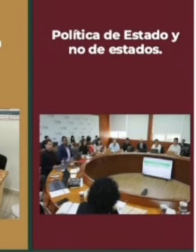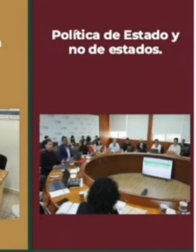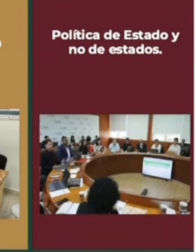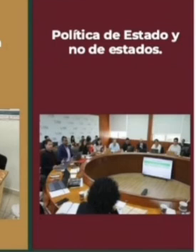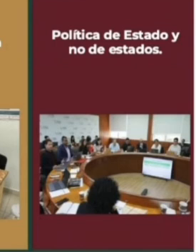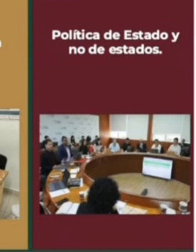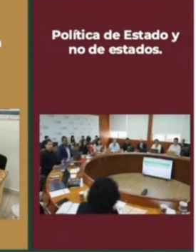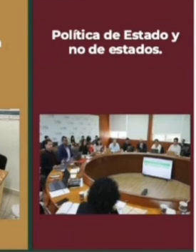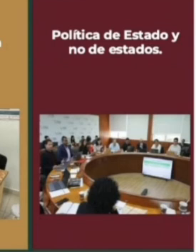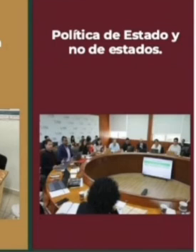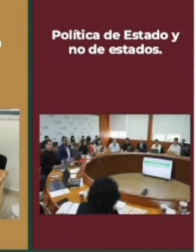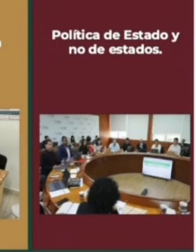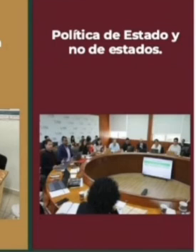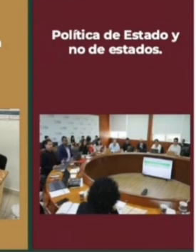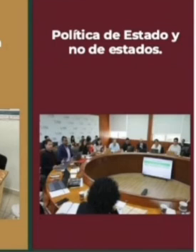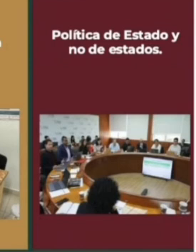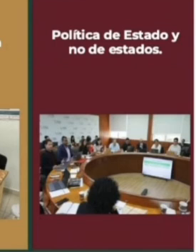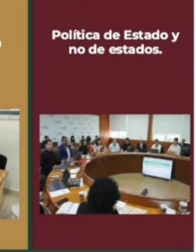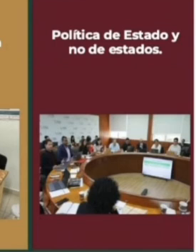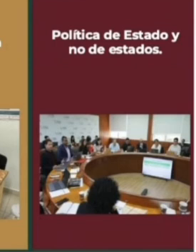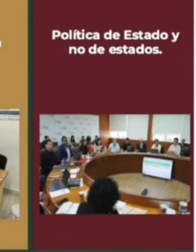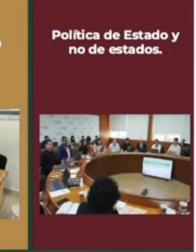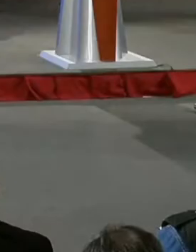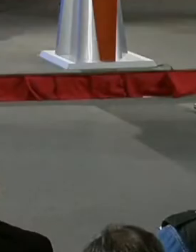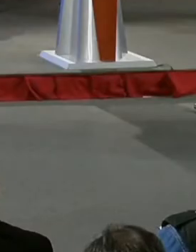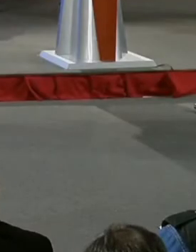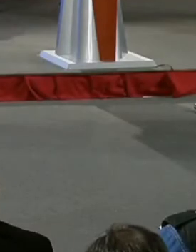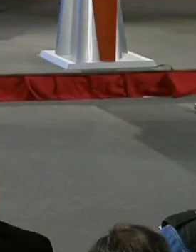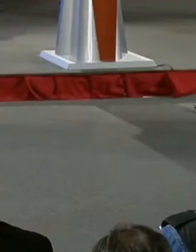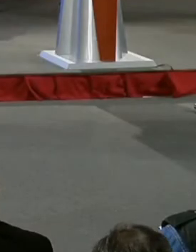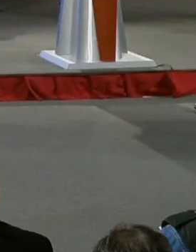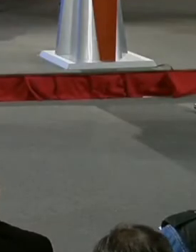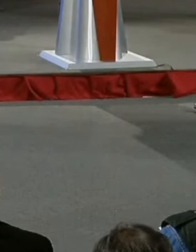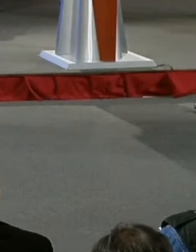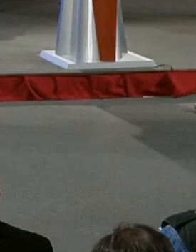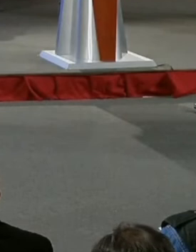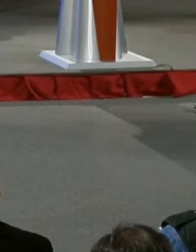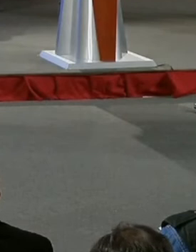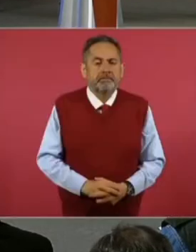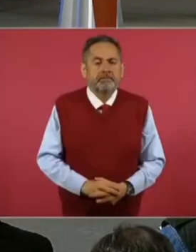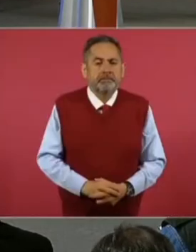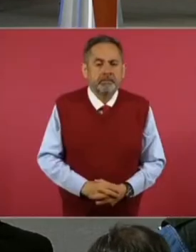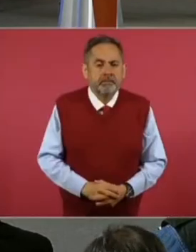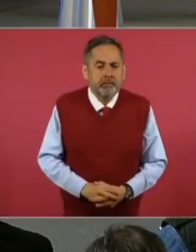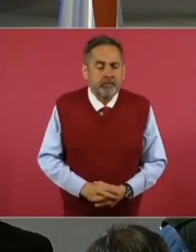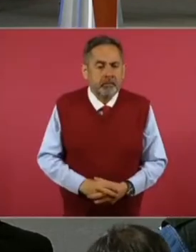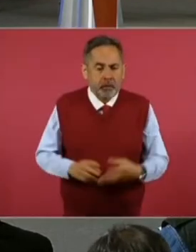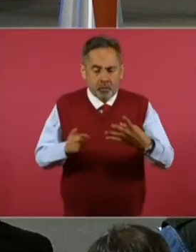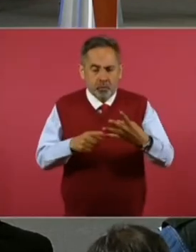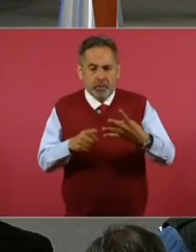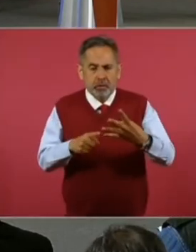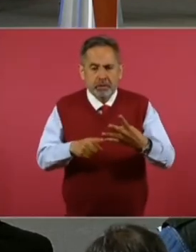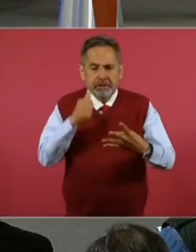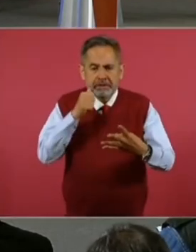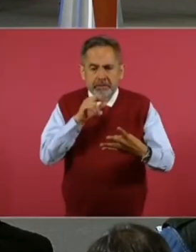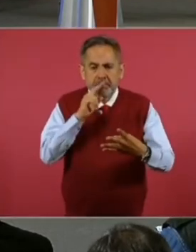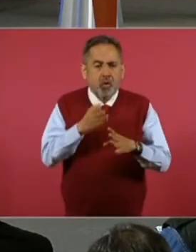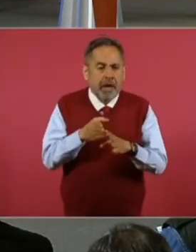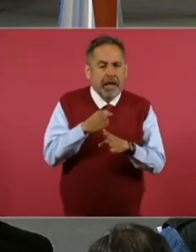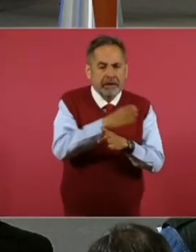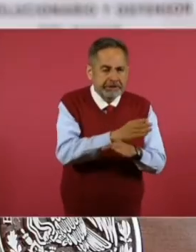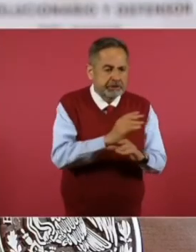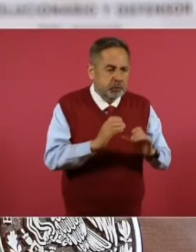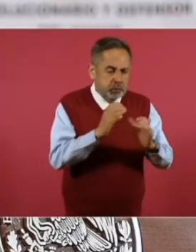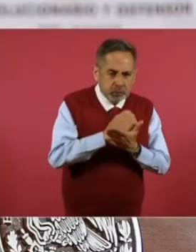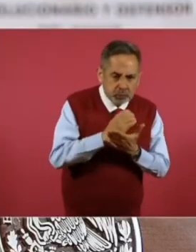los estados. El cuarto punto, porque es preventivo y creemos que siempre va a ser mejor ser preventivo que curativo.